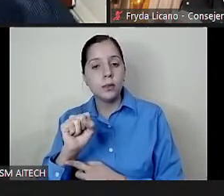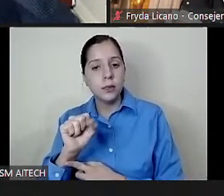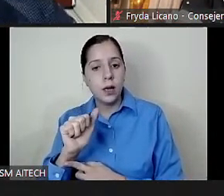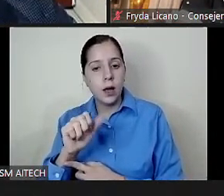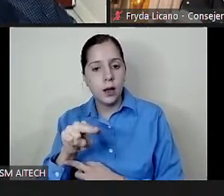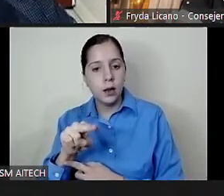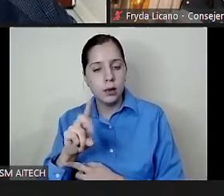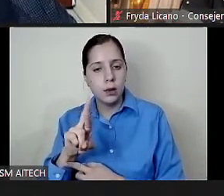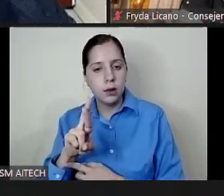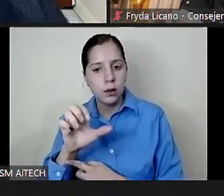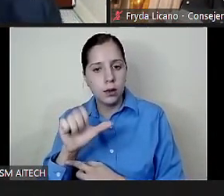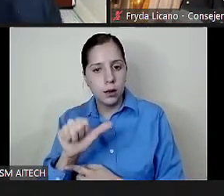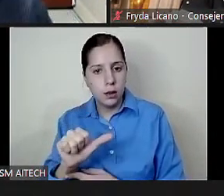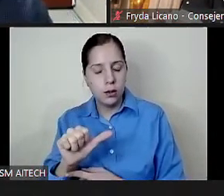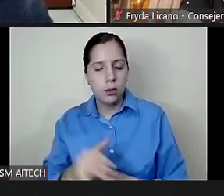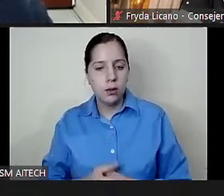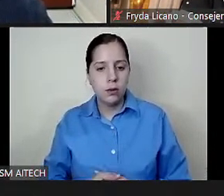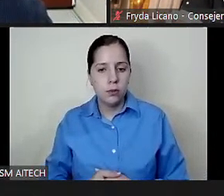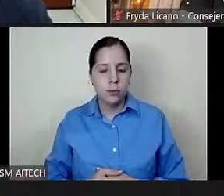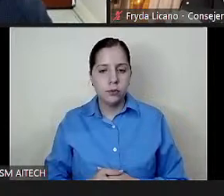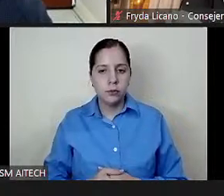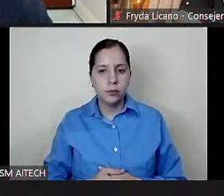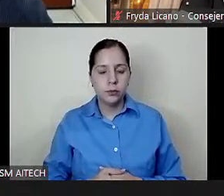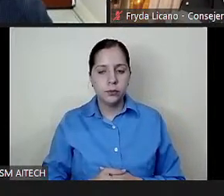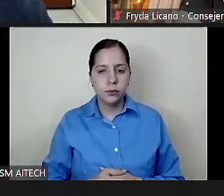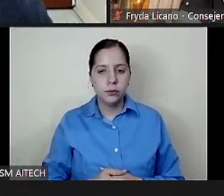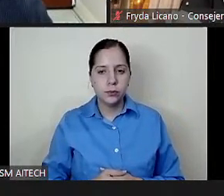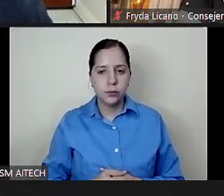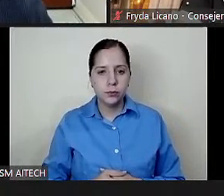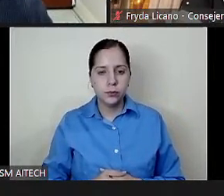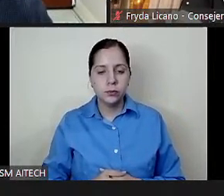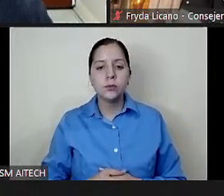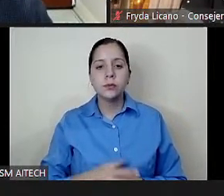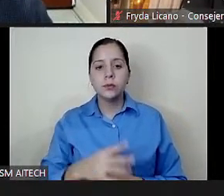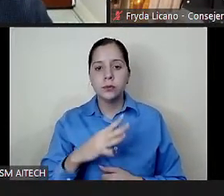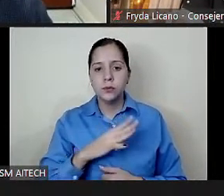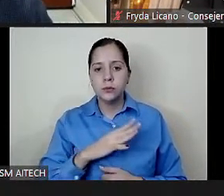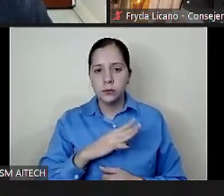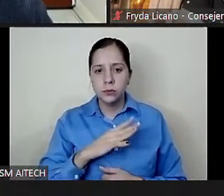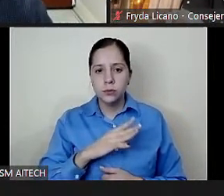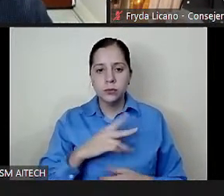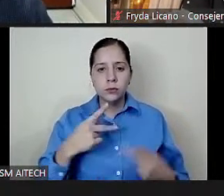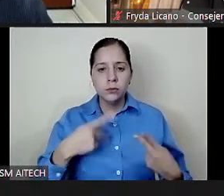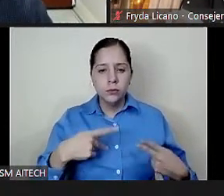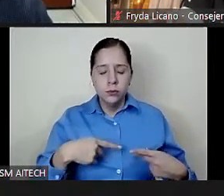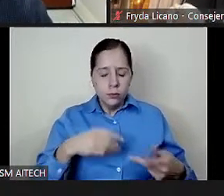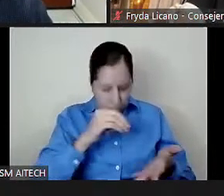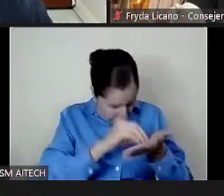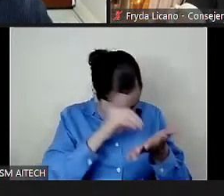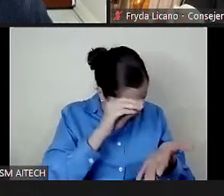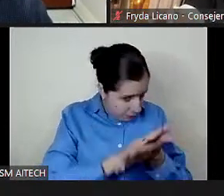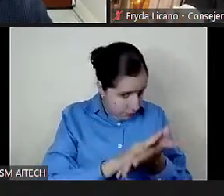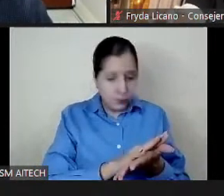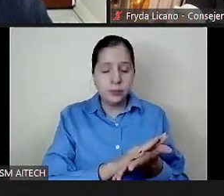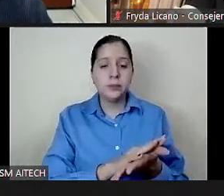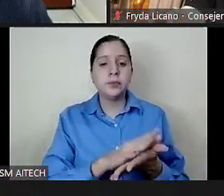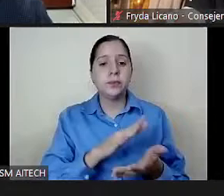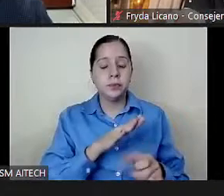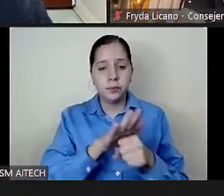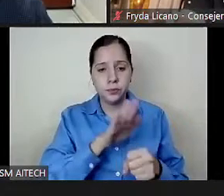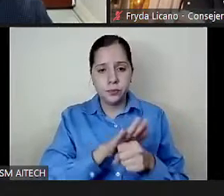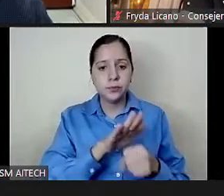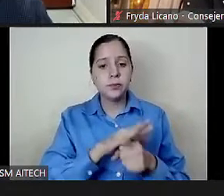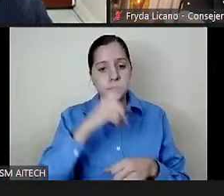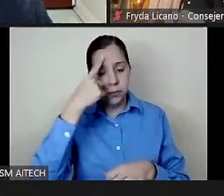Juárez. Se certifica que se encuentra la mayoría de las y los integrantes del Consejo Estatal con derecho a